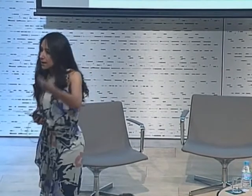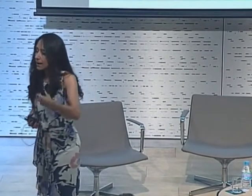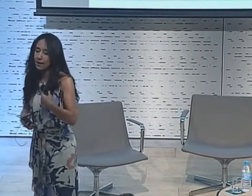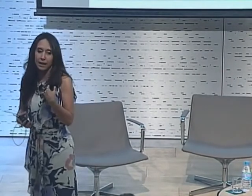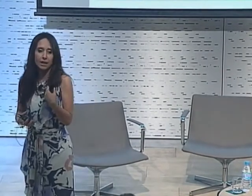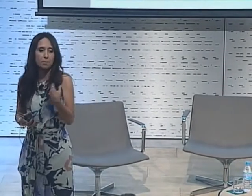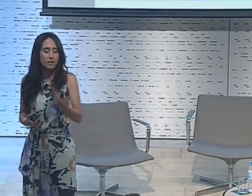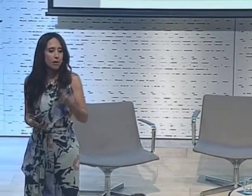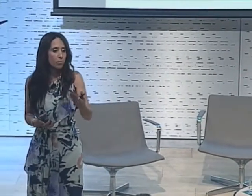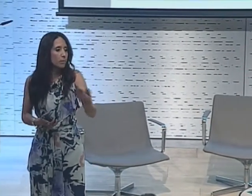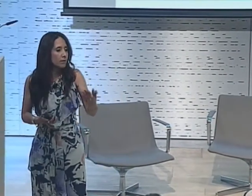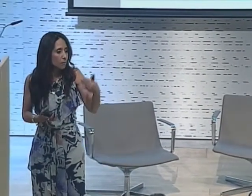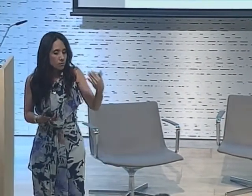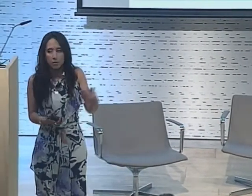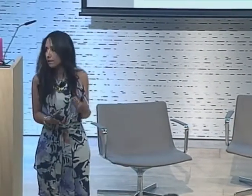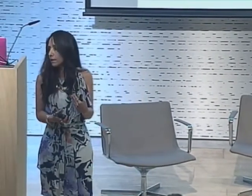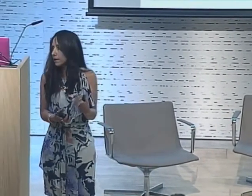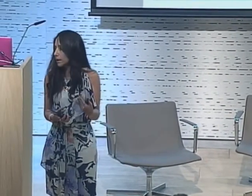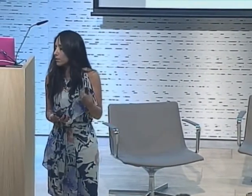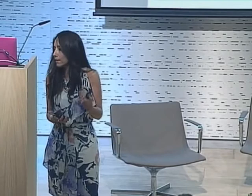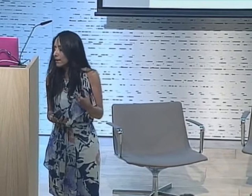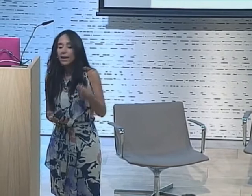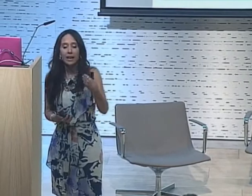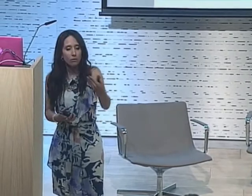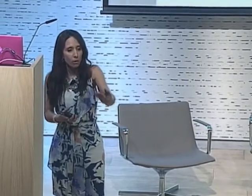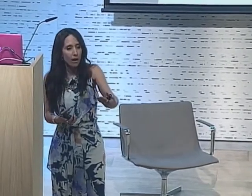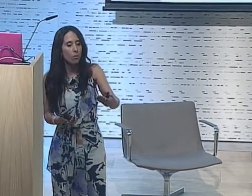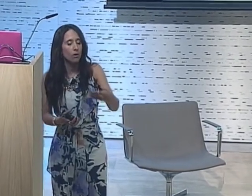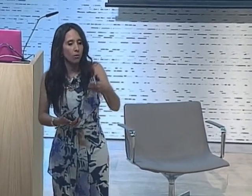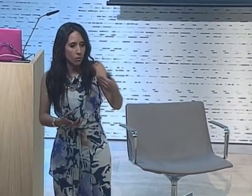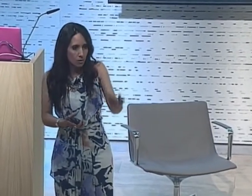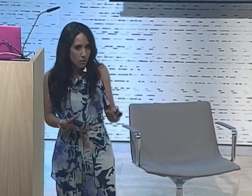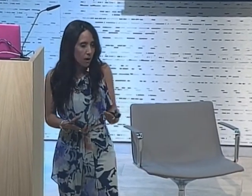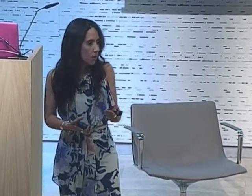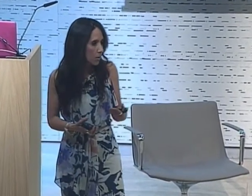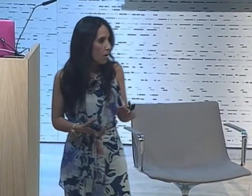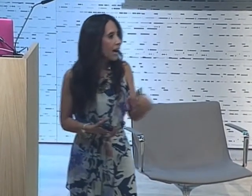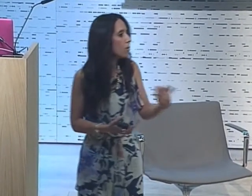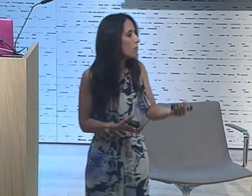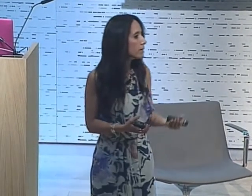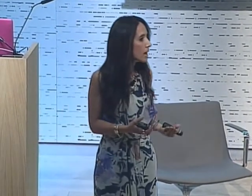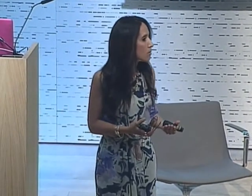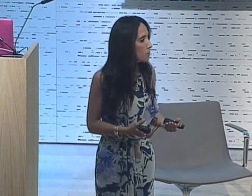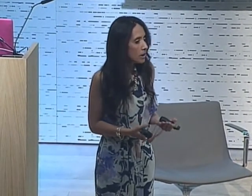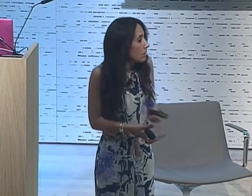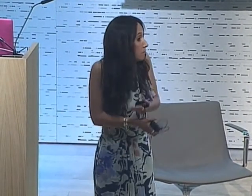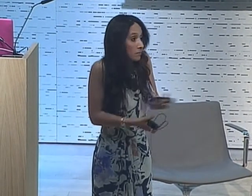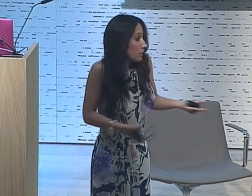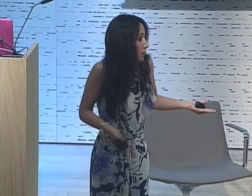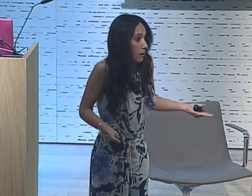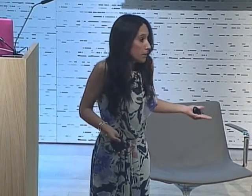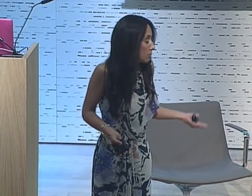el pensar en expresar las propias emociones y sentimientos y decir, estoy de acuerdo o no estoy de acuerdo, argumentar una